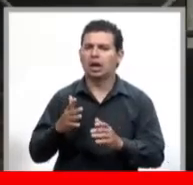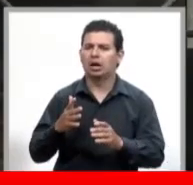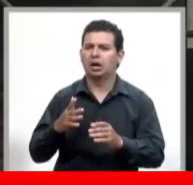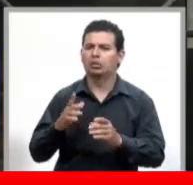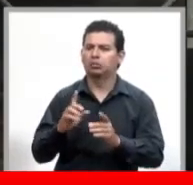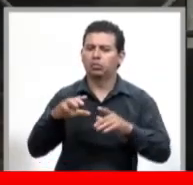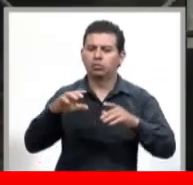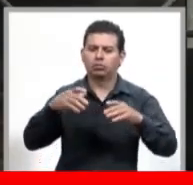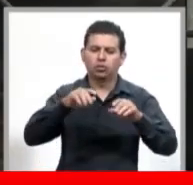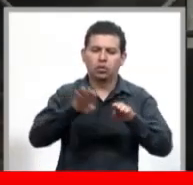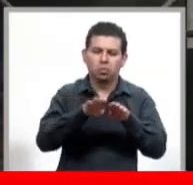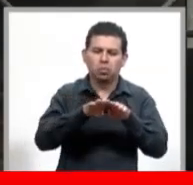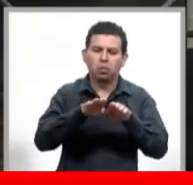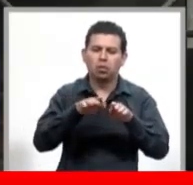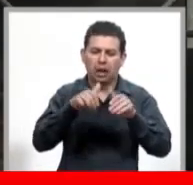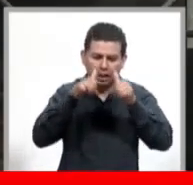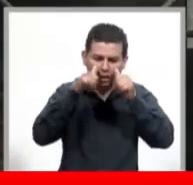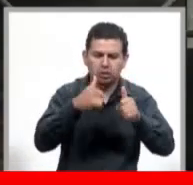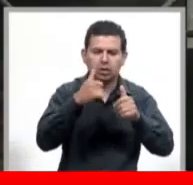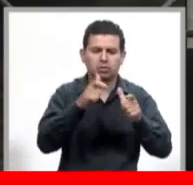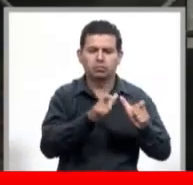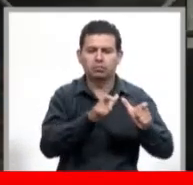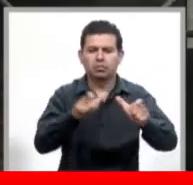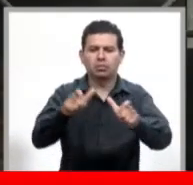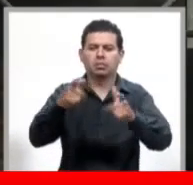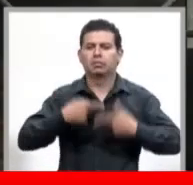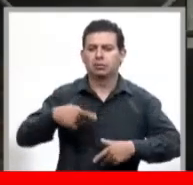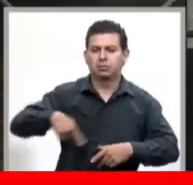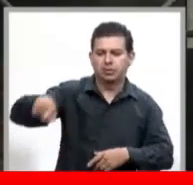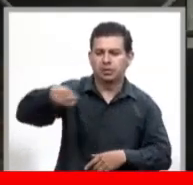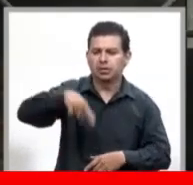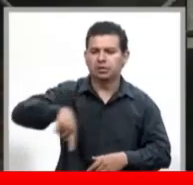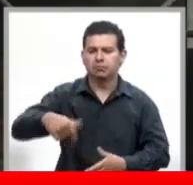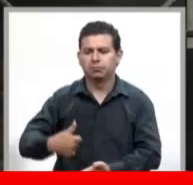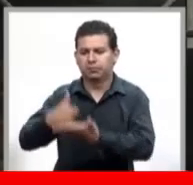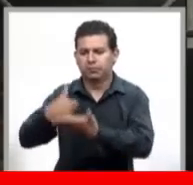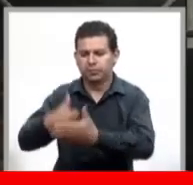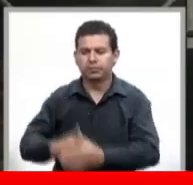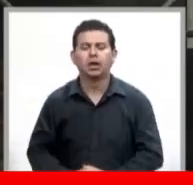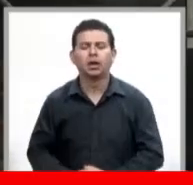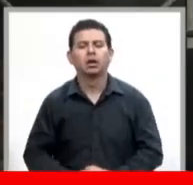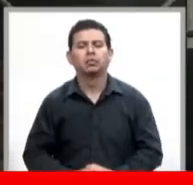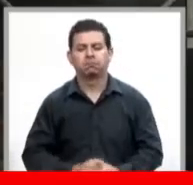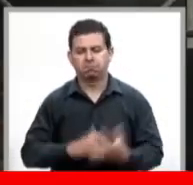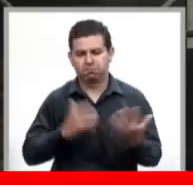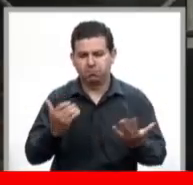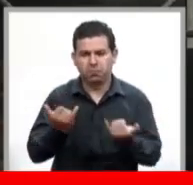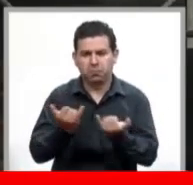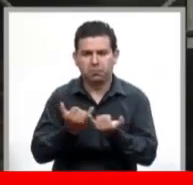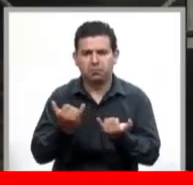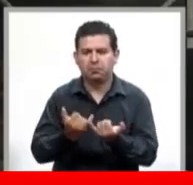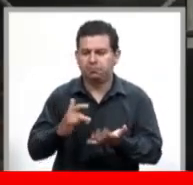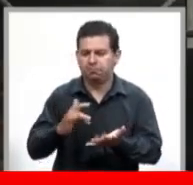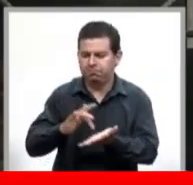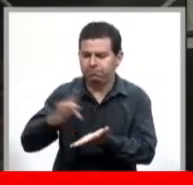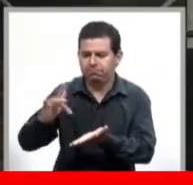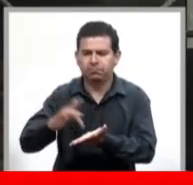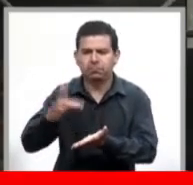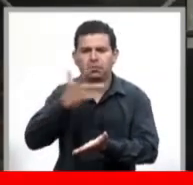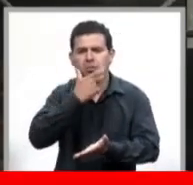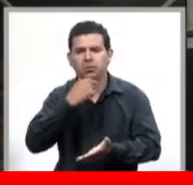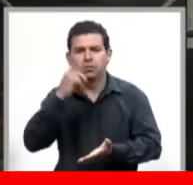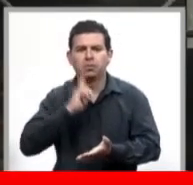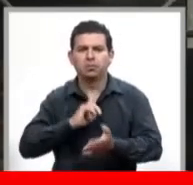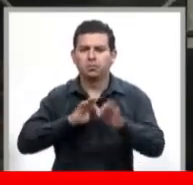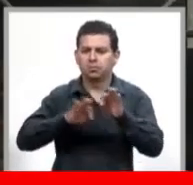de atención y de protección para nuestra ciudadanía. También quiero agradecer a todos los trabajadores y trabajadoras